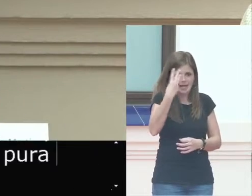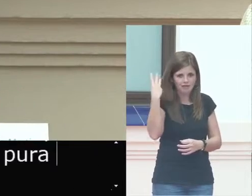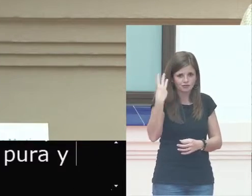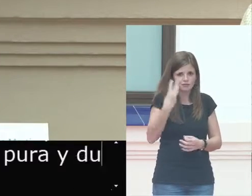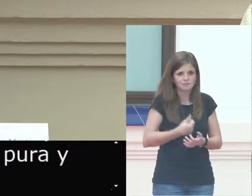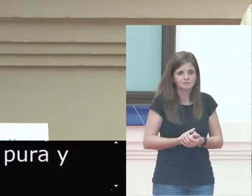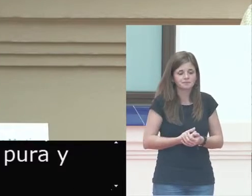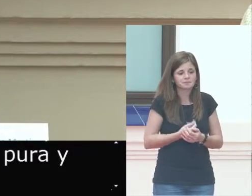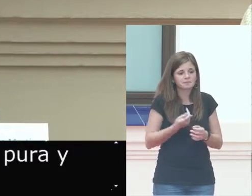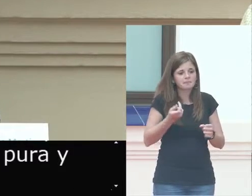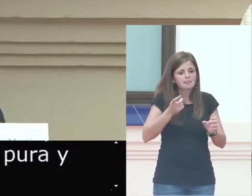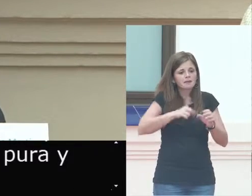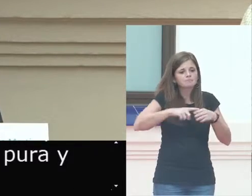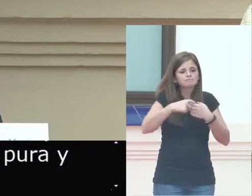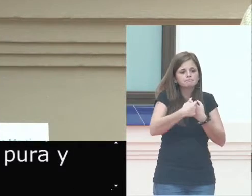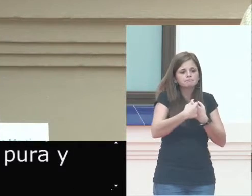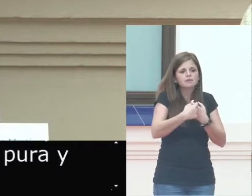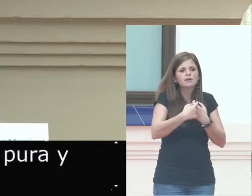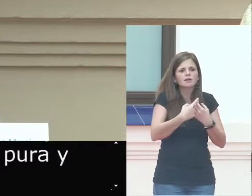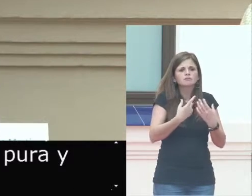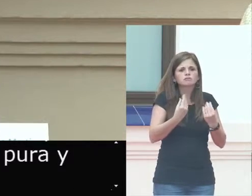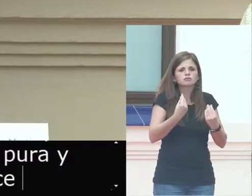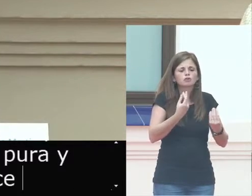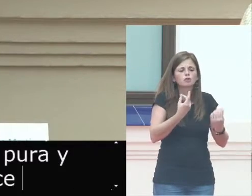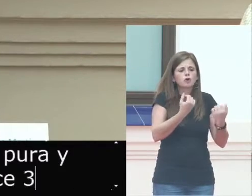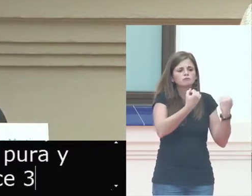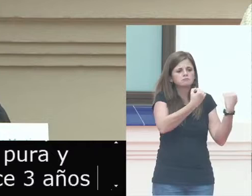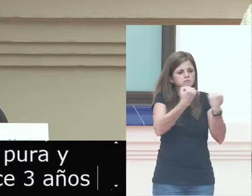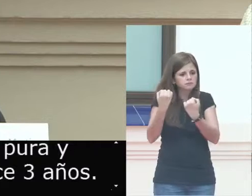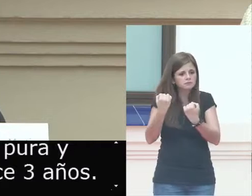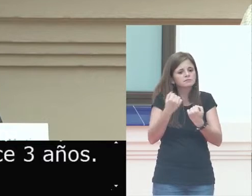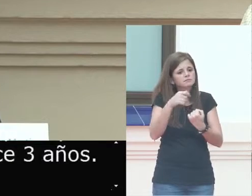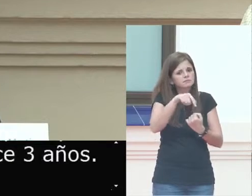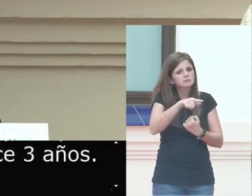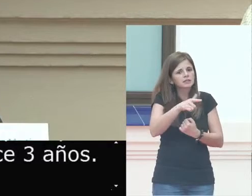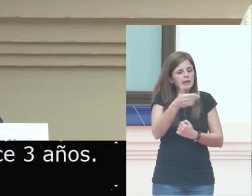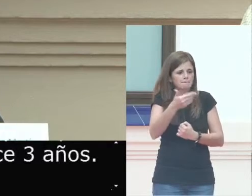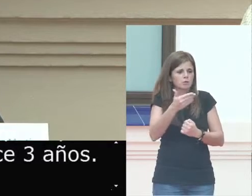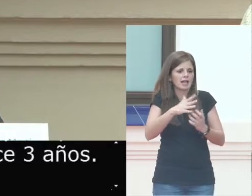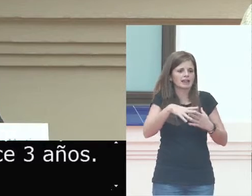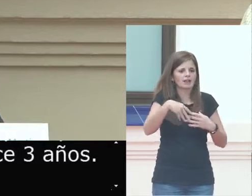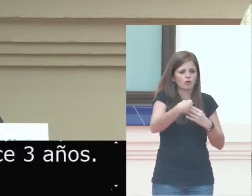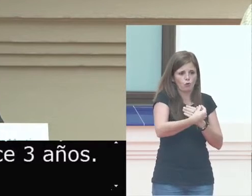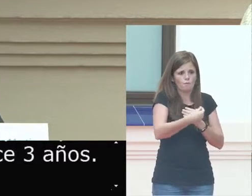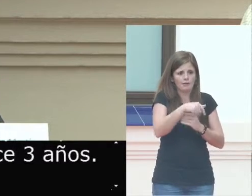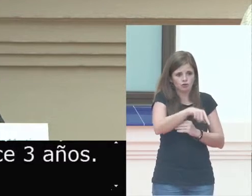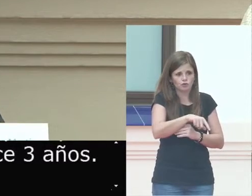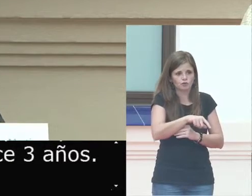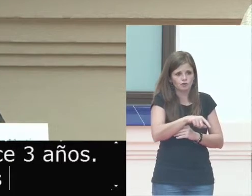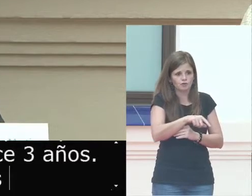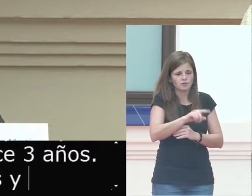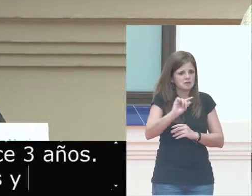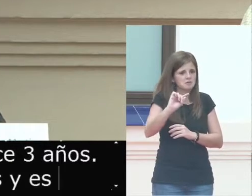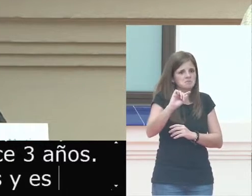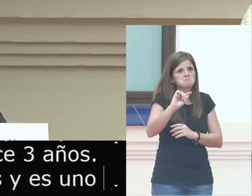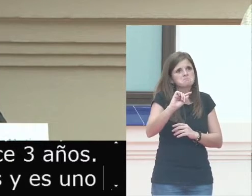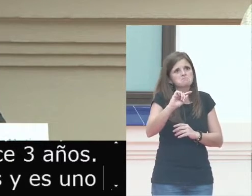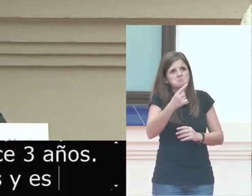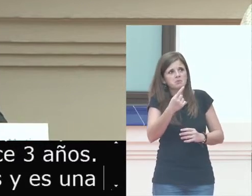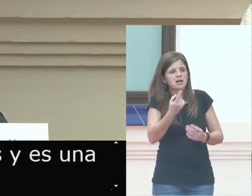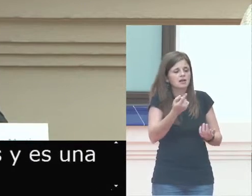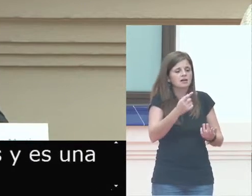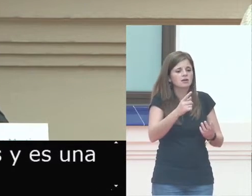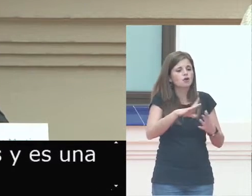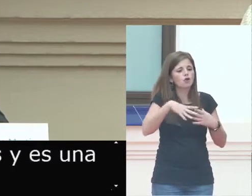Han participado bastantes organismos y es una de las cosas más importantes de este documento. Ha sido uno de los primeros documentos